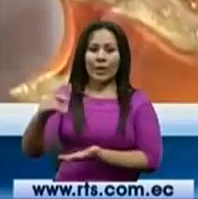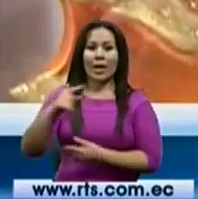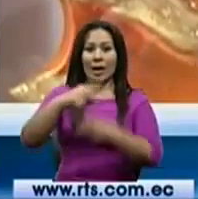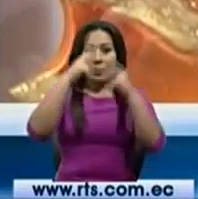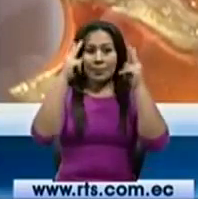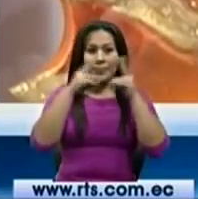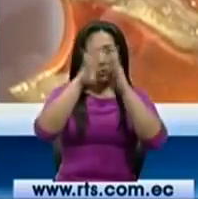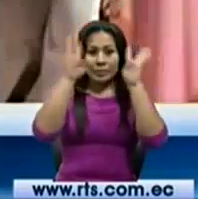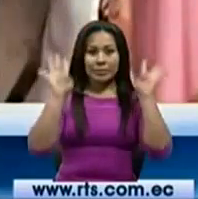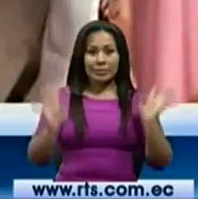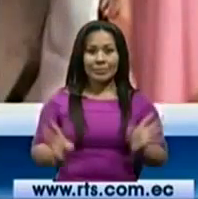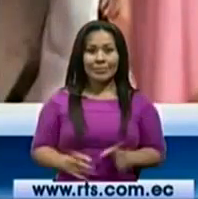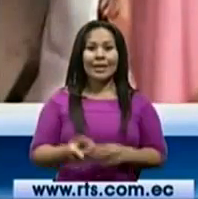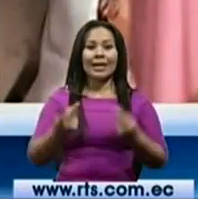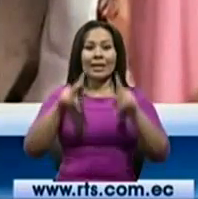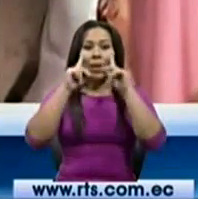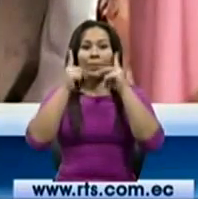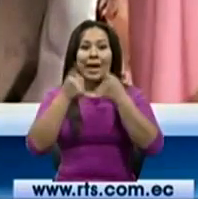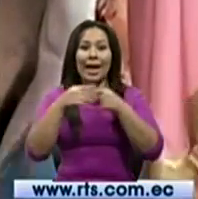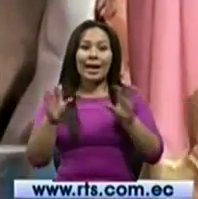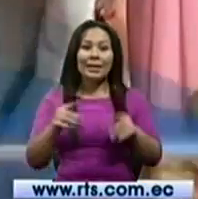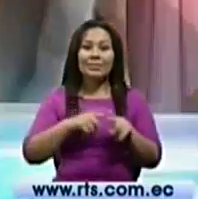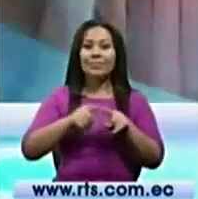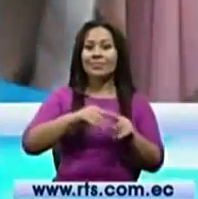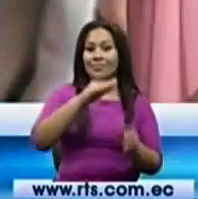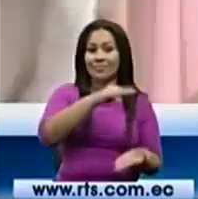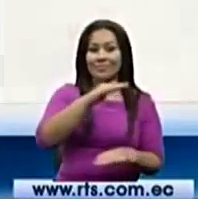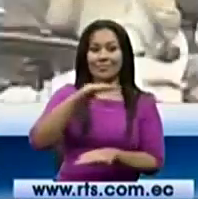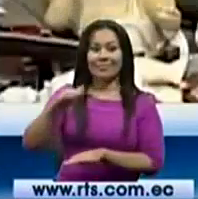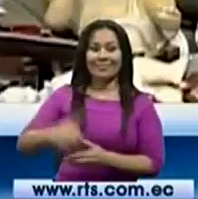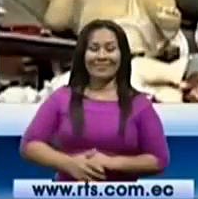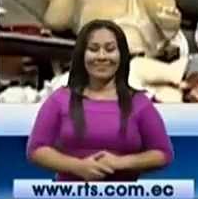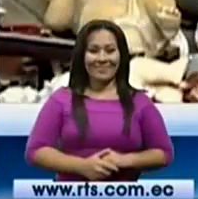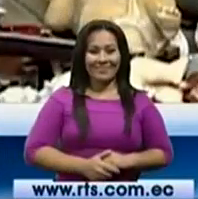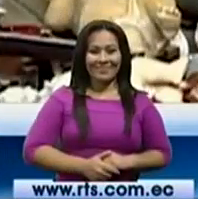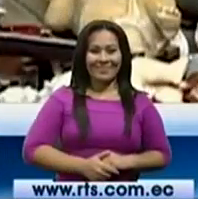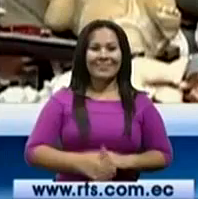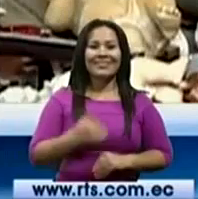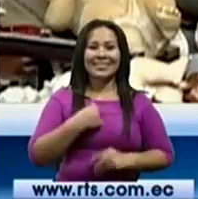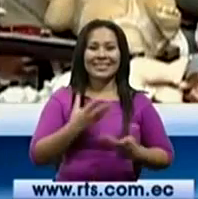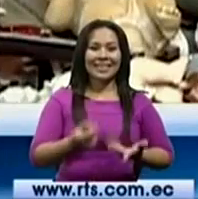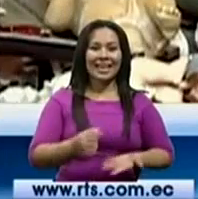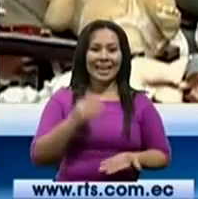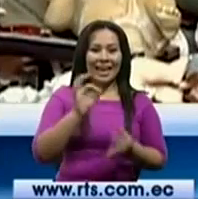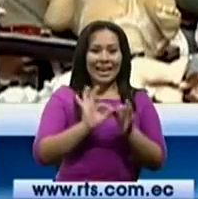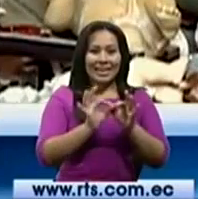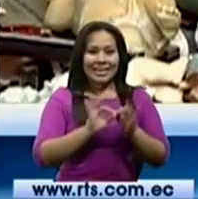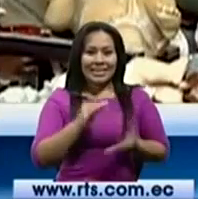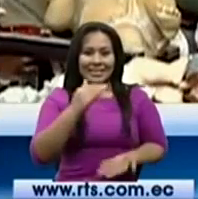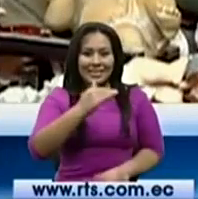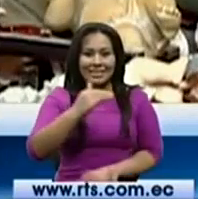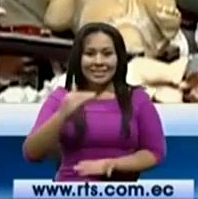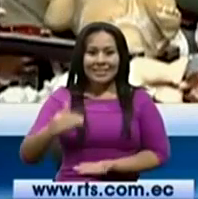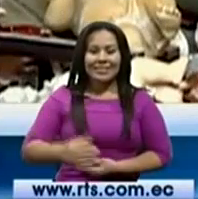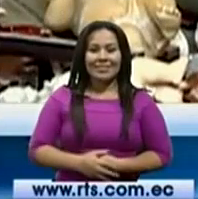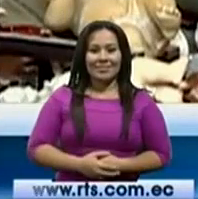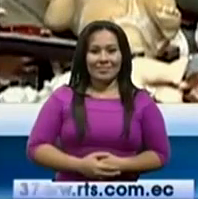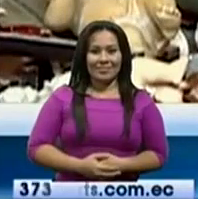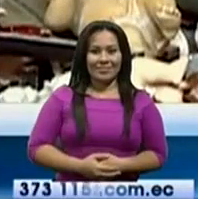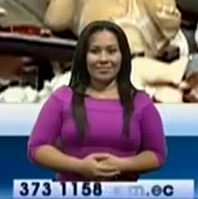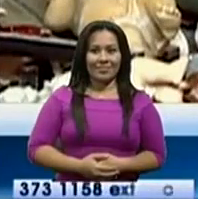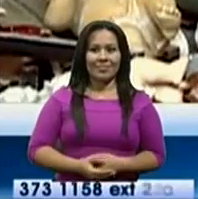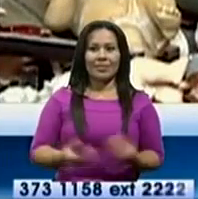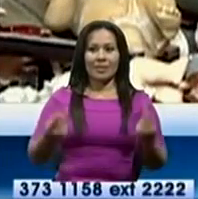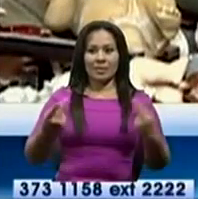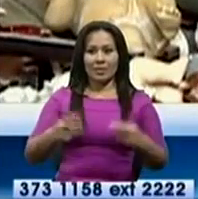Virgen María, de ángeles, entre otros artículos religiosos. Quieren salvarle la imagen, no dice por el valor, sino por lo que